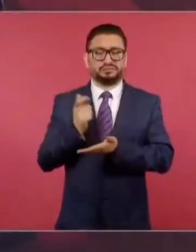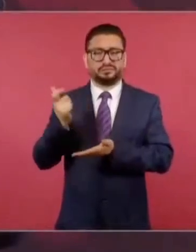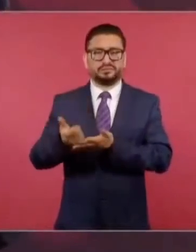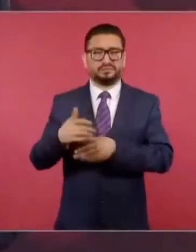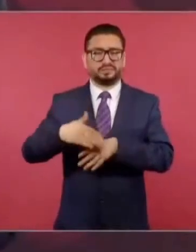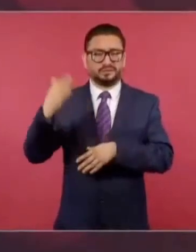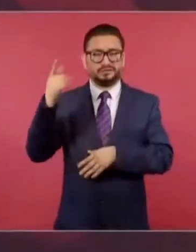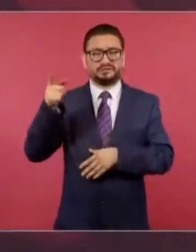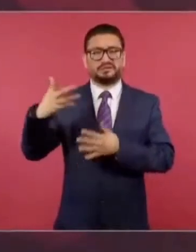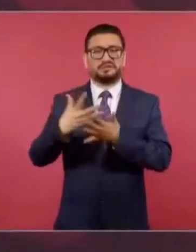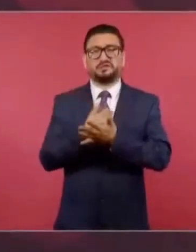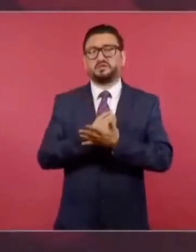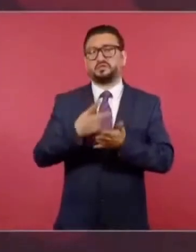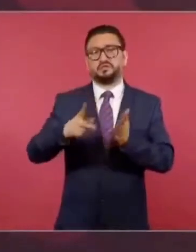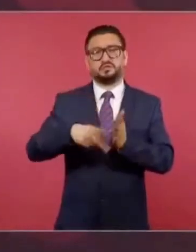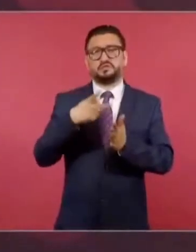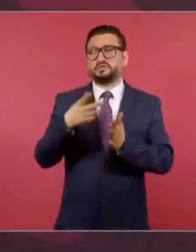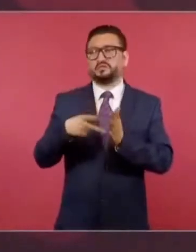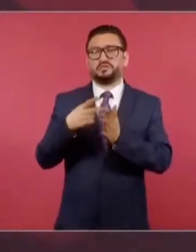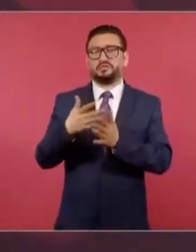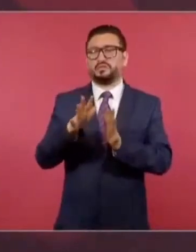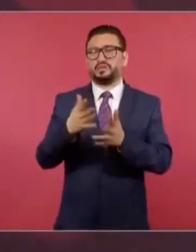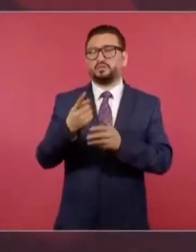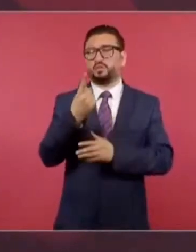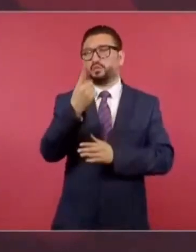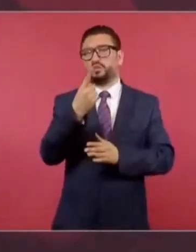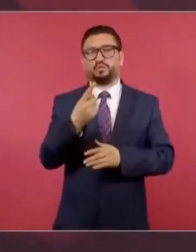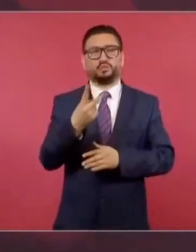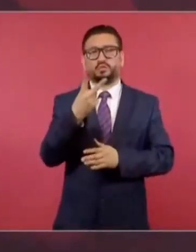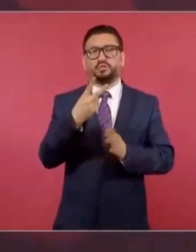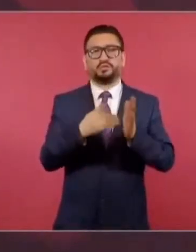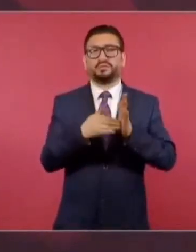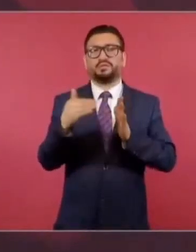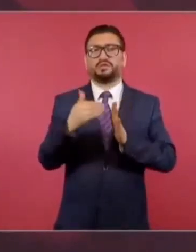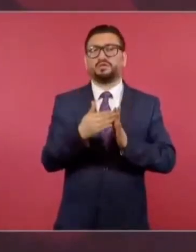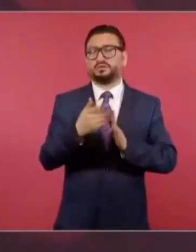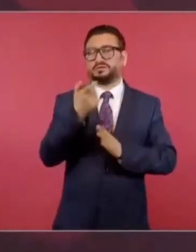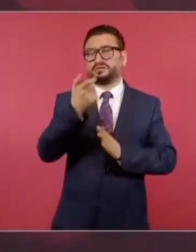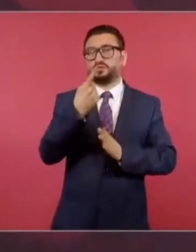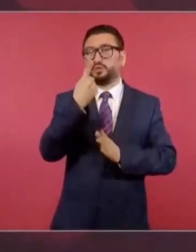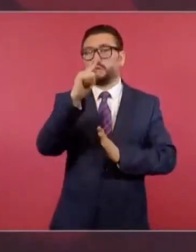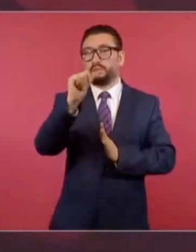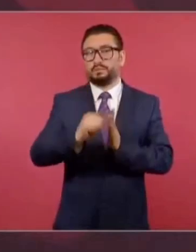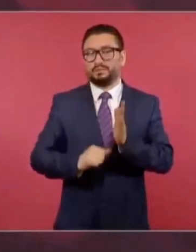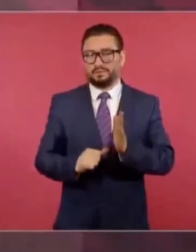O sea, debe ganar 1 o 2 millones de pesos al mes.